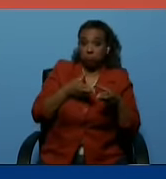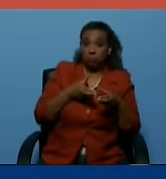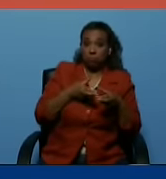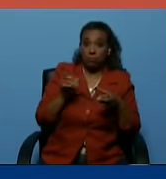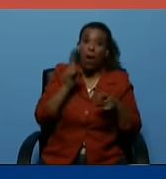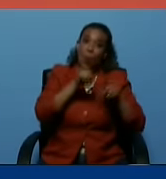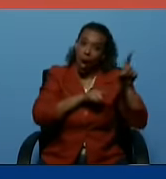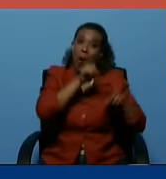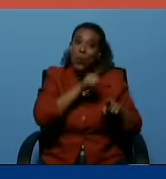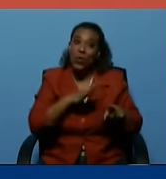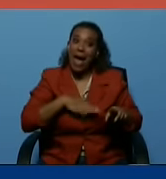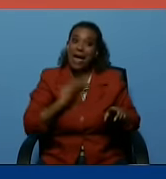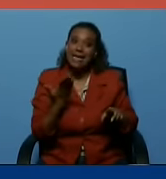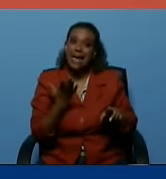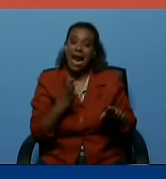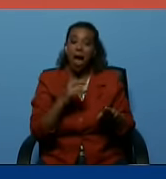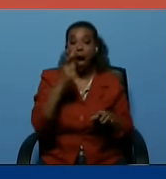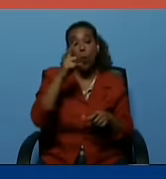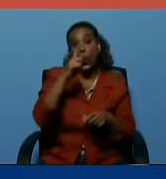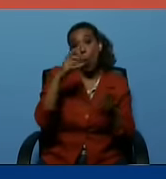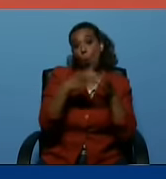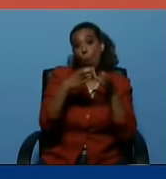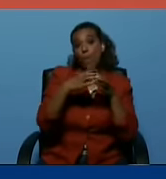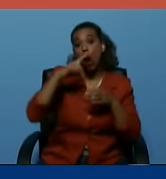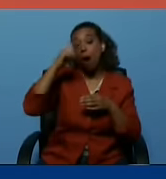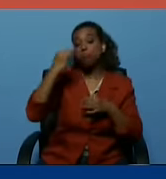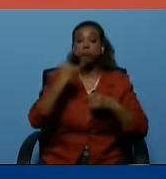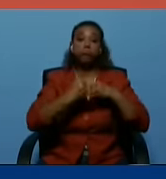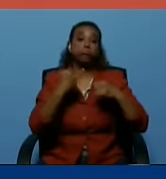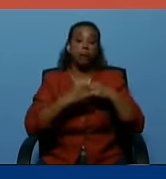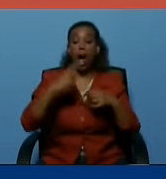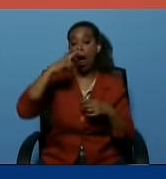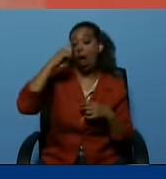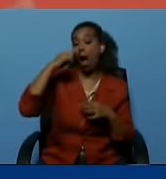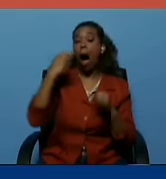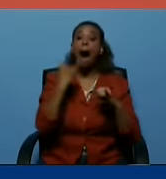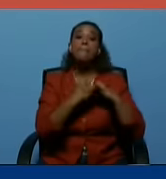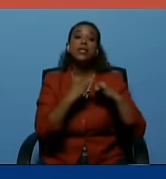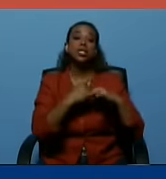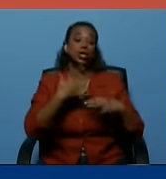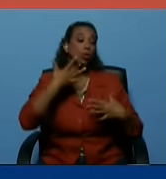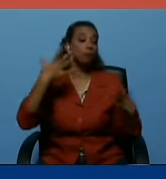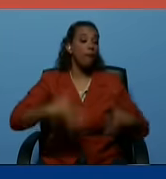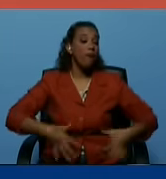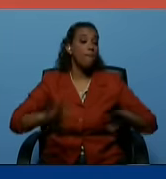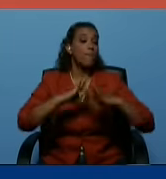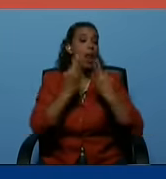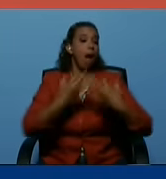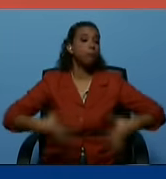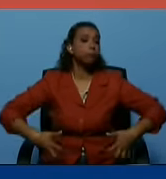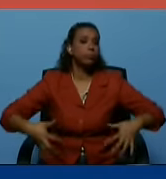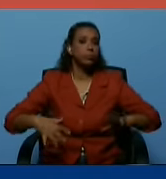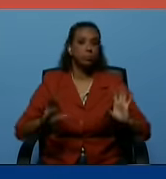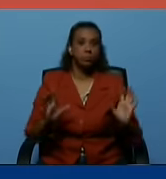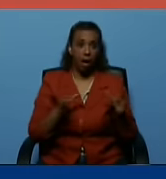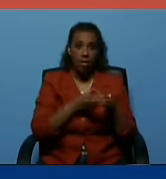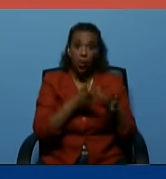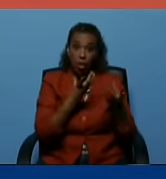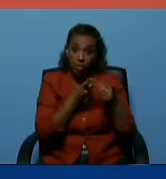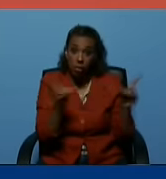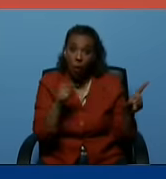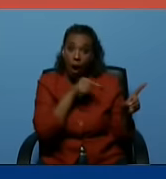Como algunos han pretendido, unos apellidos que por tener el apellido y sangre azul son los dueños de la riqueza del país. ¿Eso es